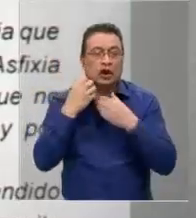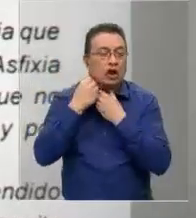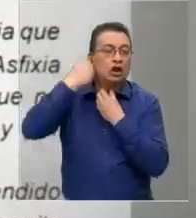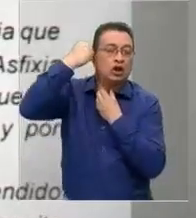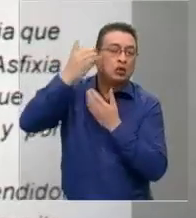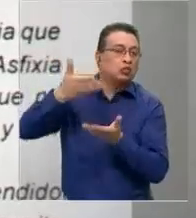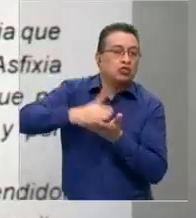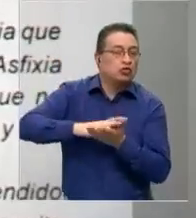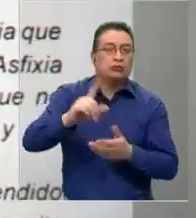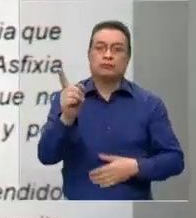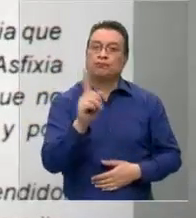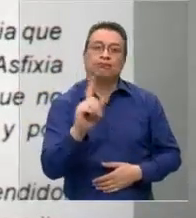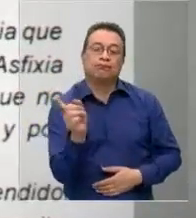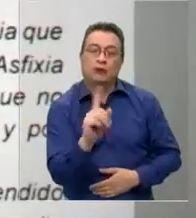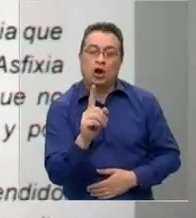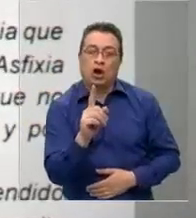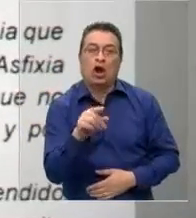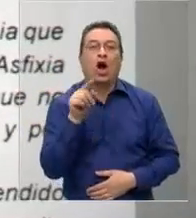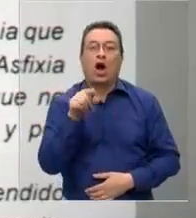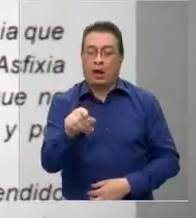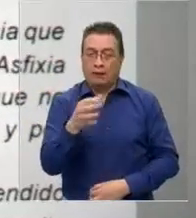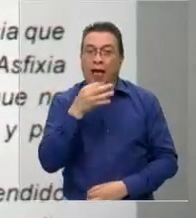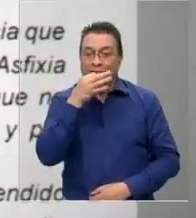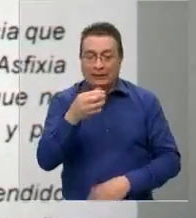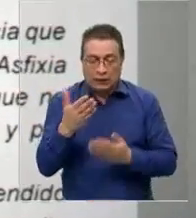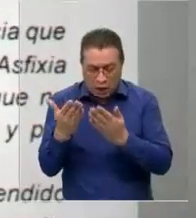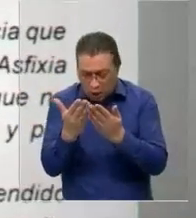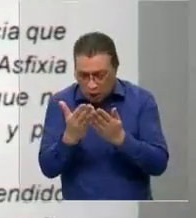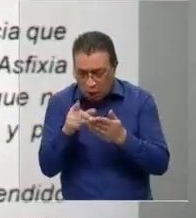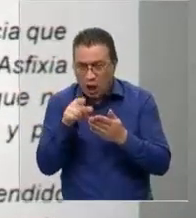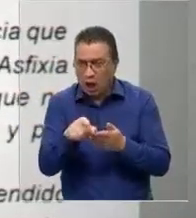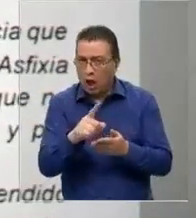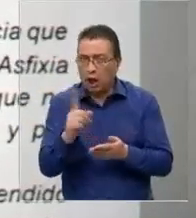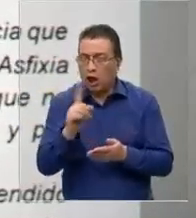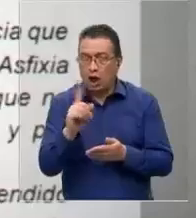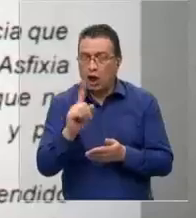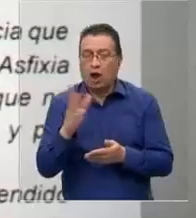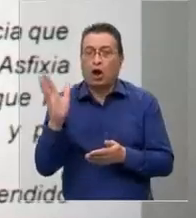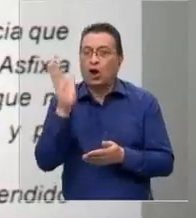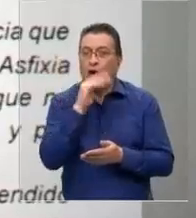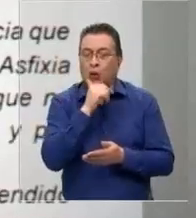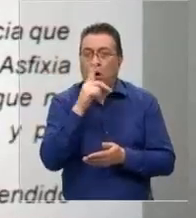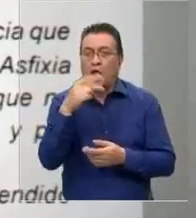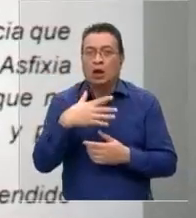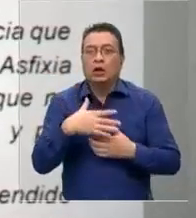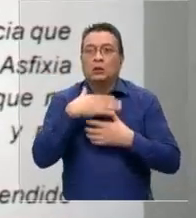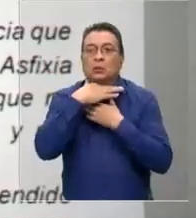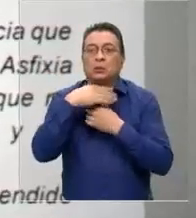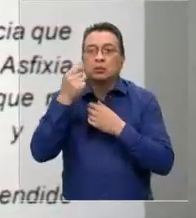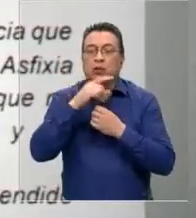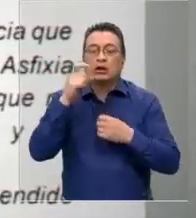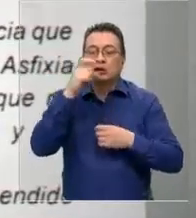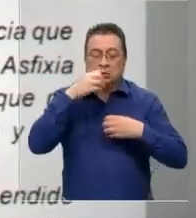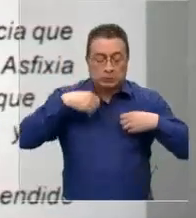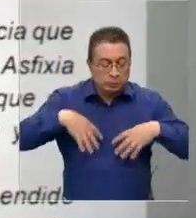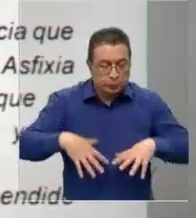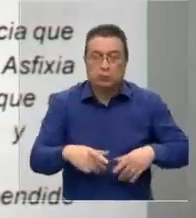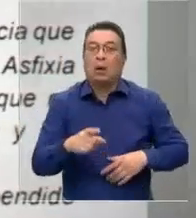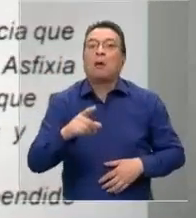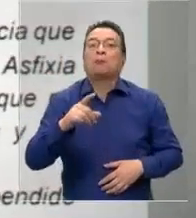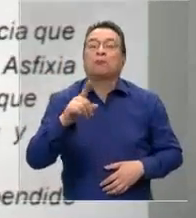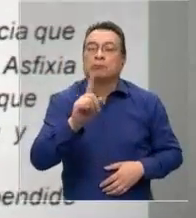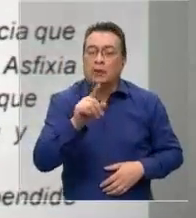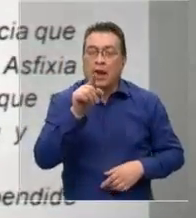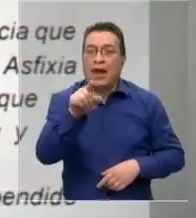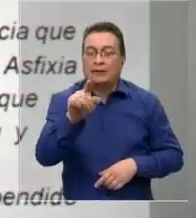solo alteraciones mecánicas, descartándose con este estudio la presencia de signos de infiltración hemorrágica, por lo que se